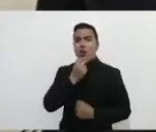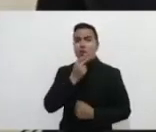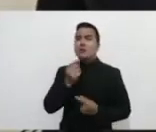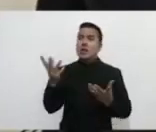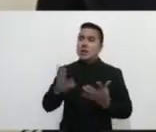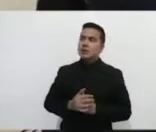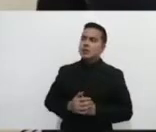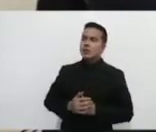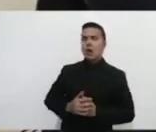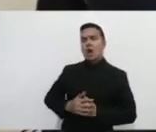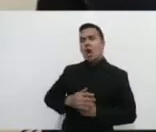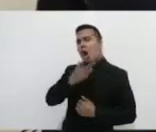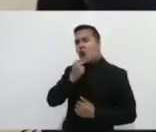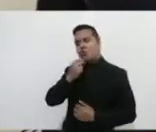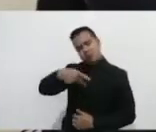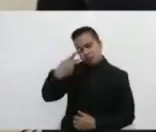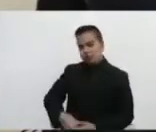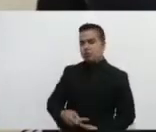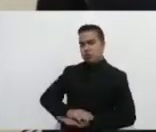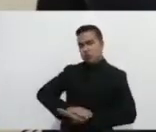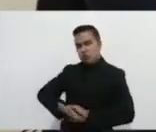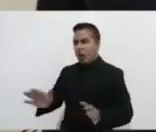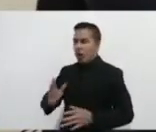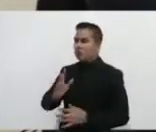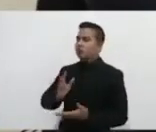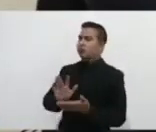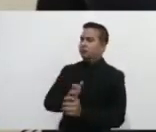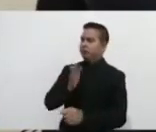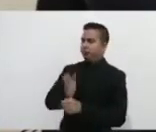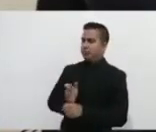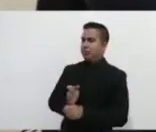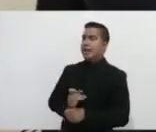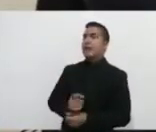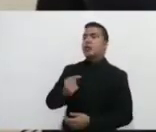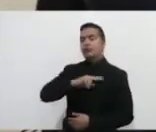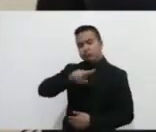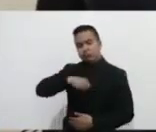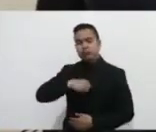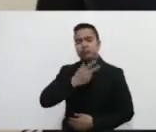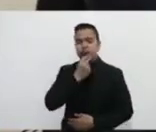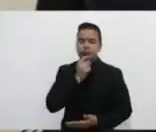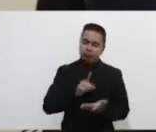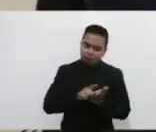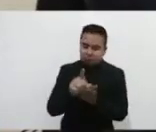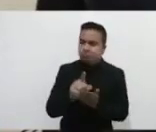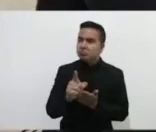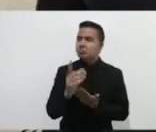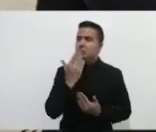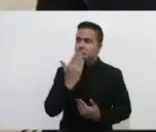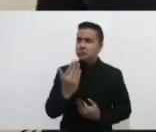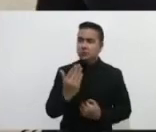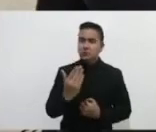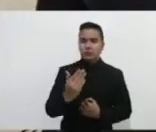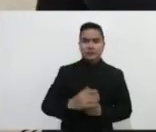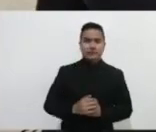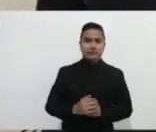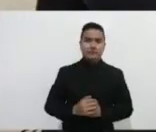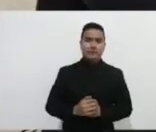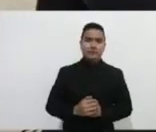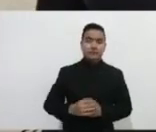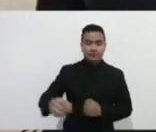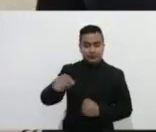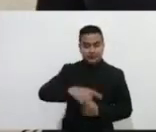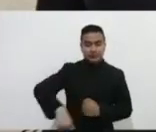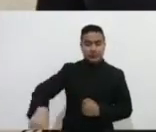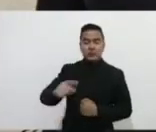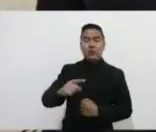ese espacio realmente les correspondía a ellos, que ellos son los que tienen derecho a participar y que obviamente también parten de la